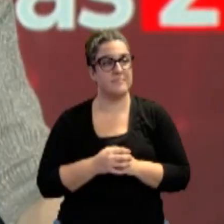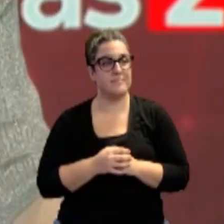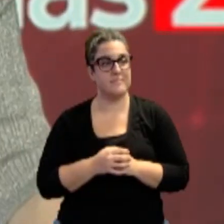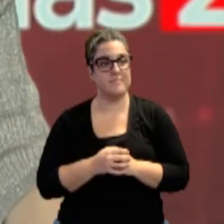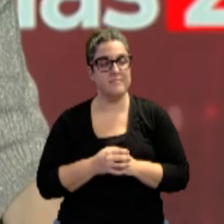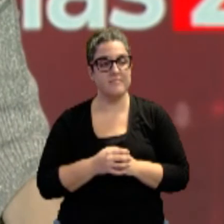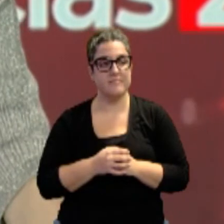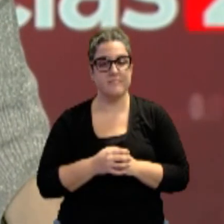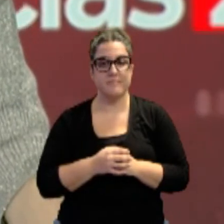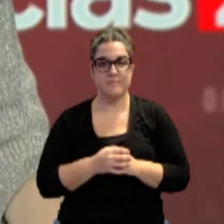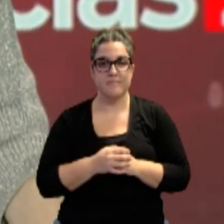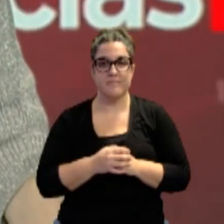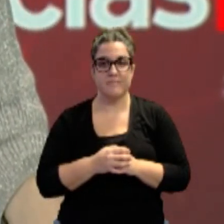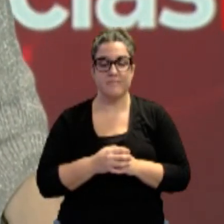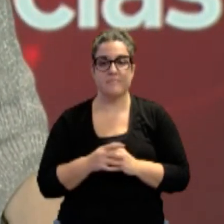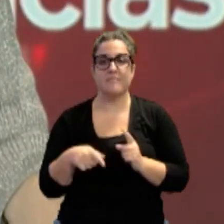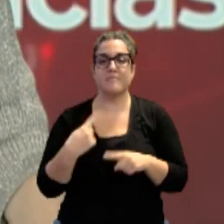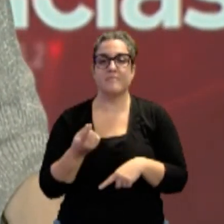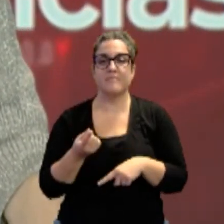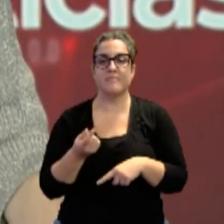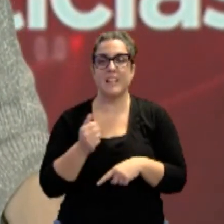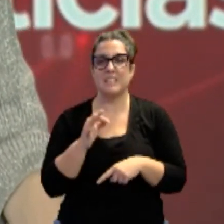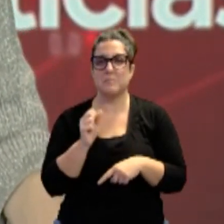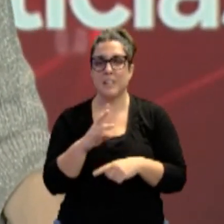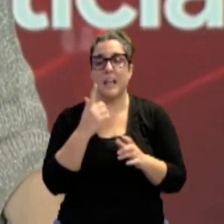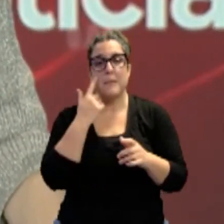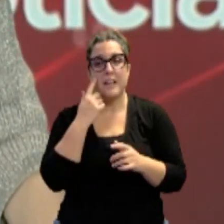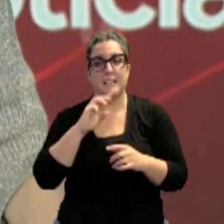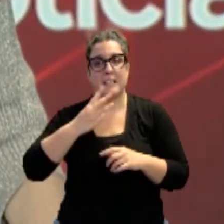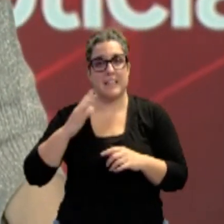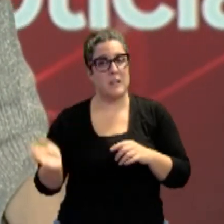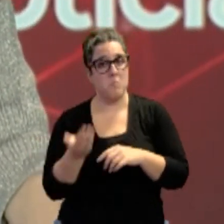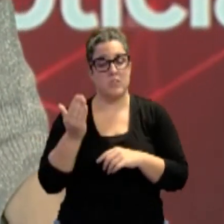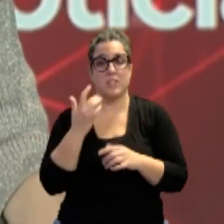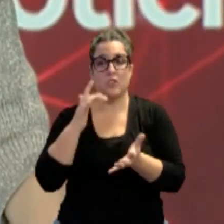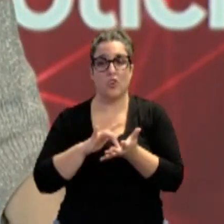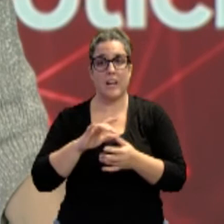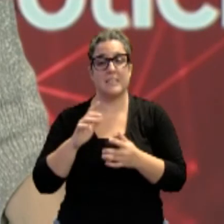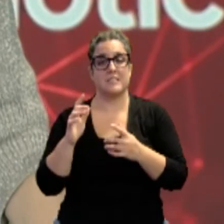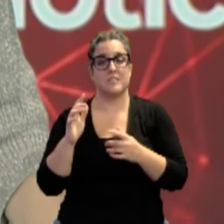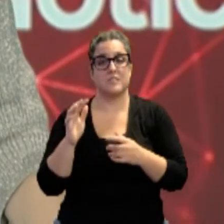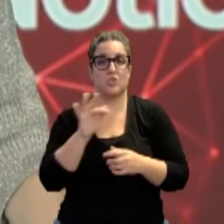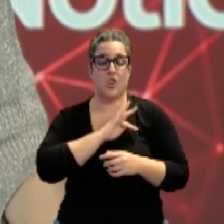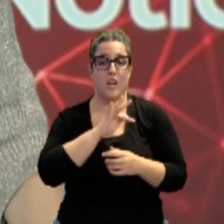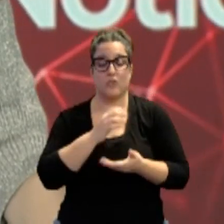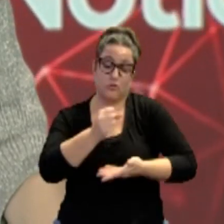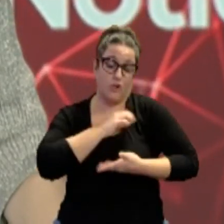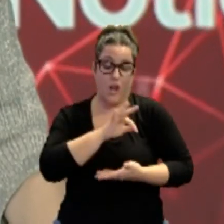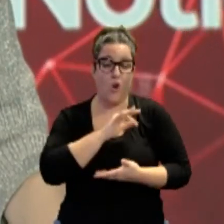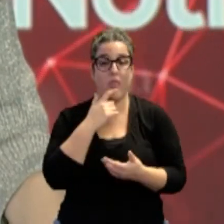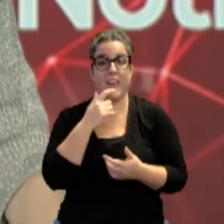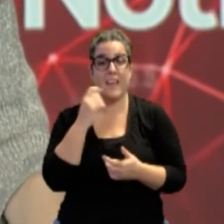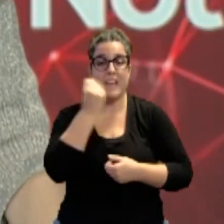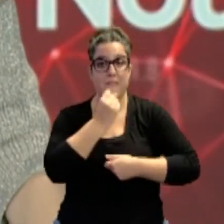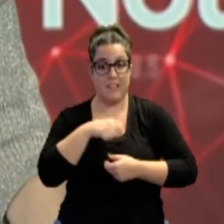Y Oterga y Aspiroz esperan al tercer remontista que cierre el triangular de la final del torneo de Navidad, que se disputará el próximo domingo en